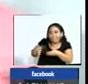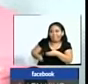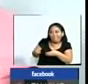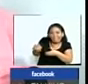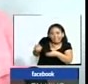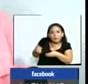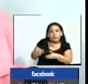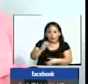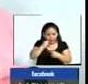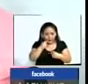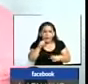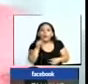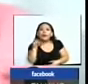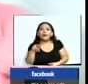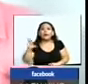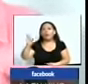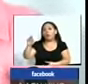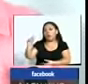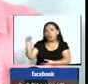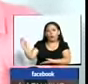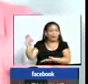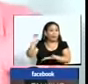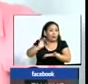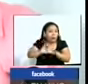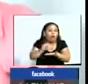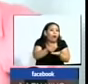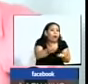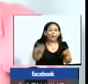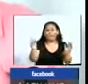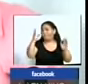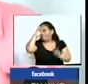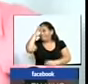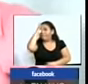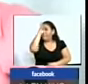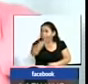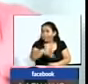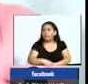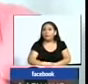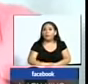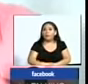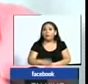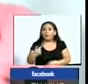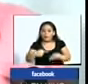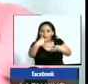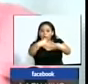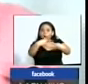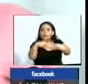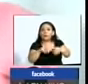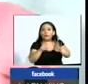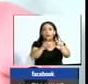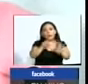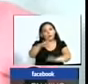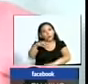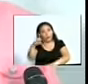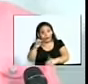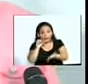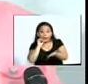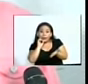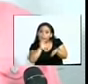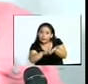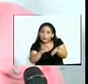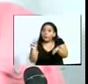Que digan que esto es para el fideicomiso es otra mentira más, porque el decreto 640 que autoriza